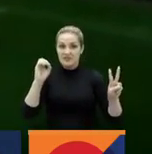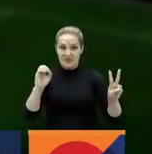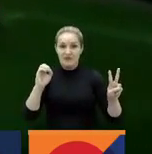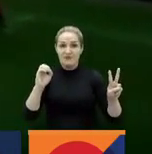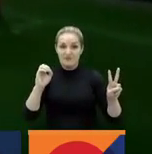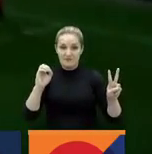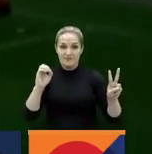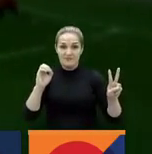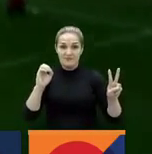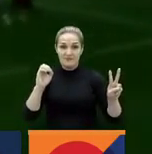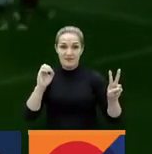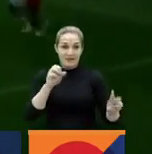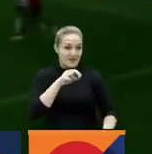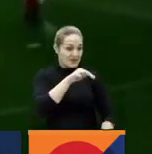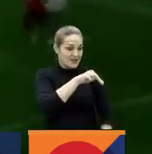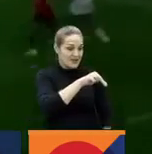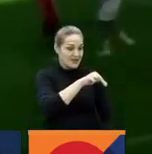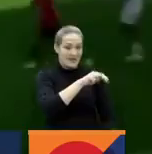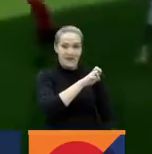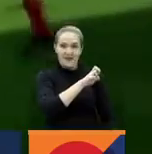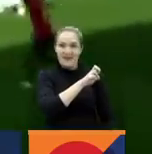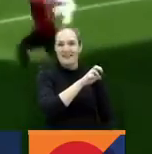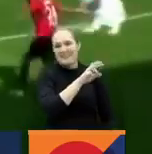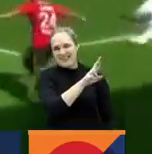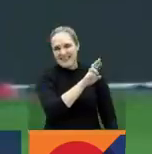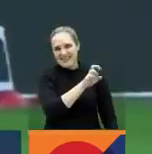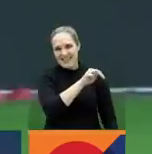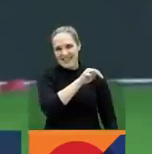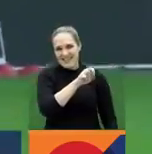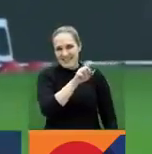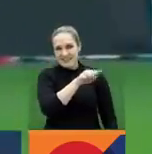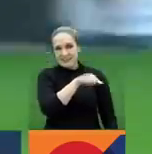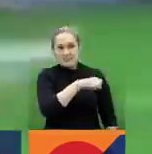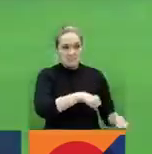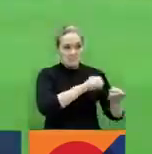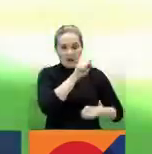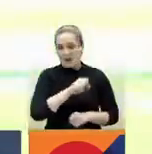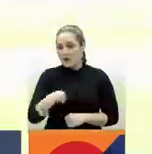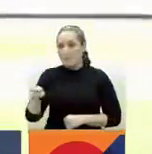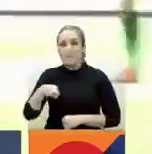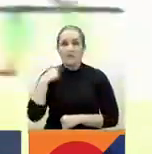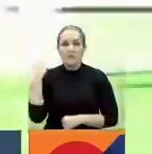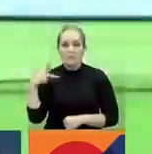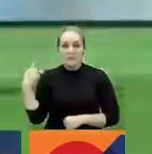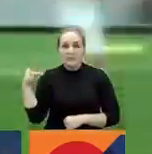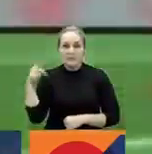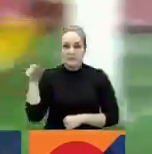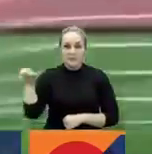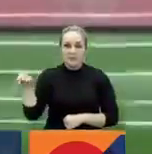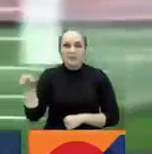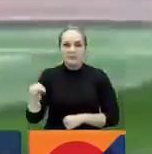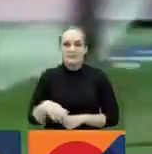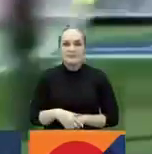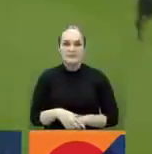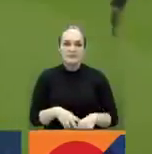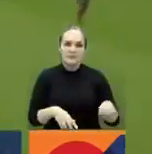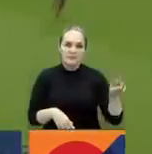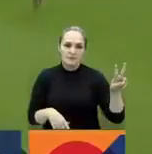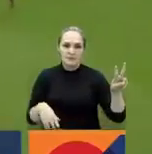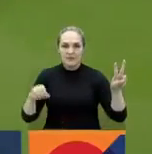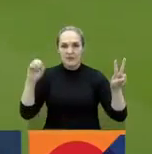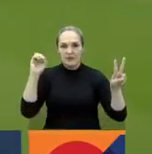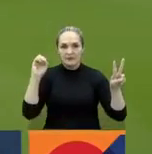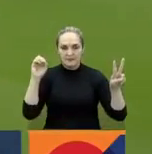iba a ganar por buena diferencia. Gaetán Laborda al minuto 45, después Flavia Tadic para convertir al minuto